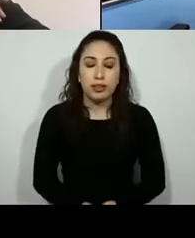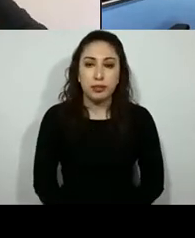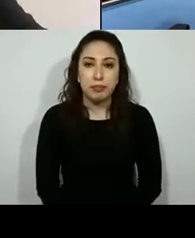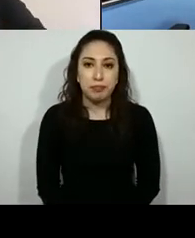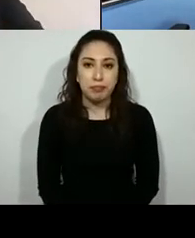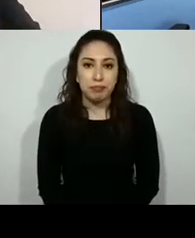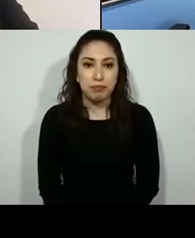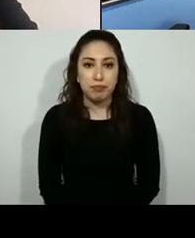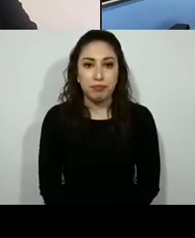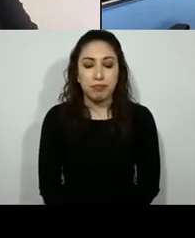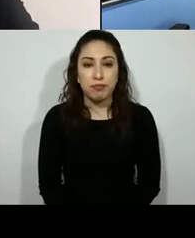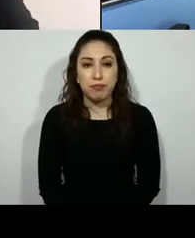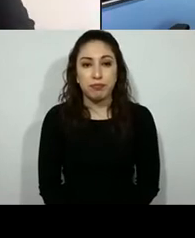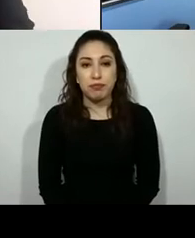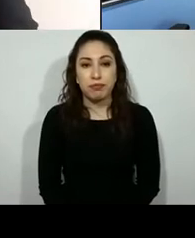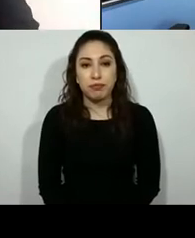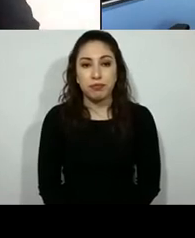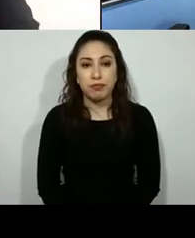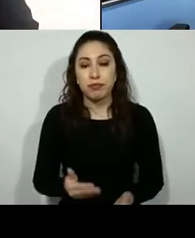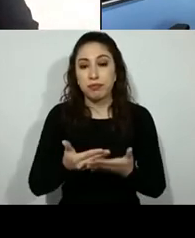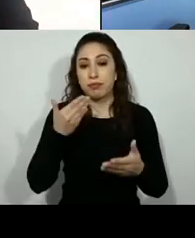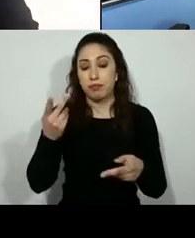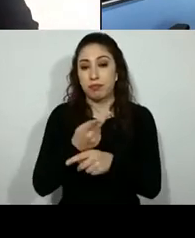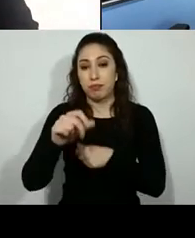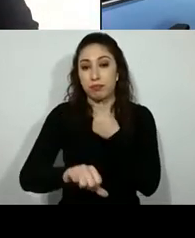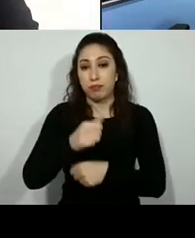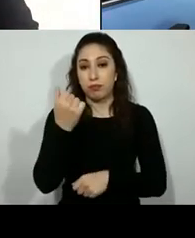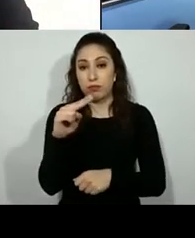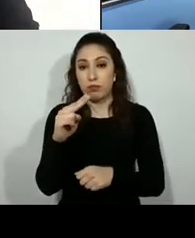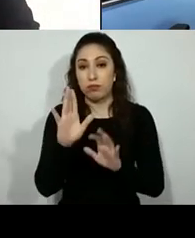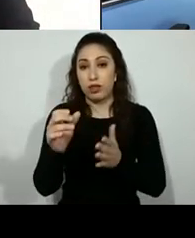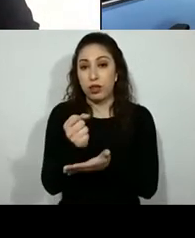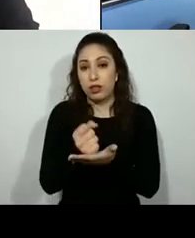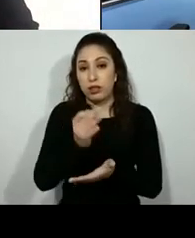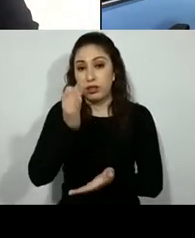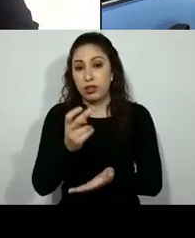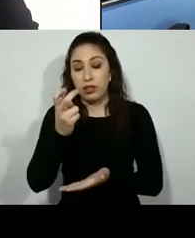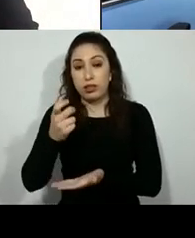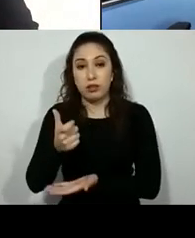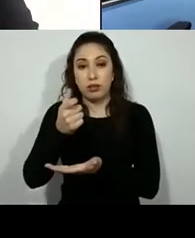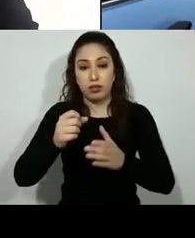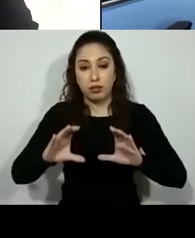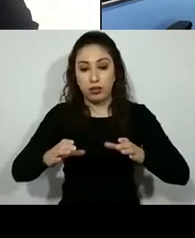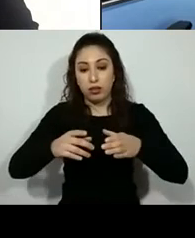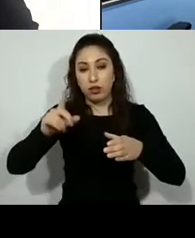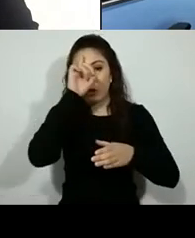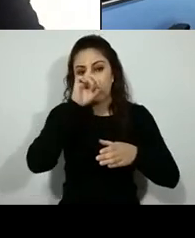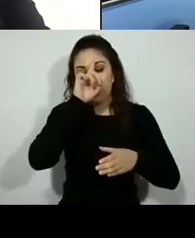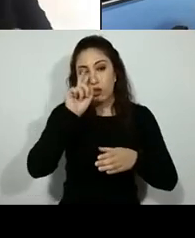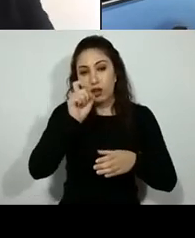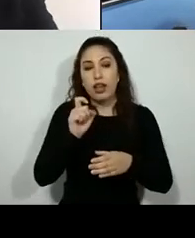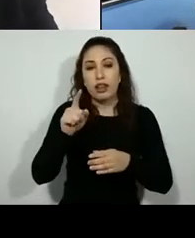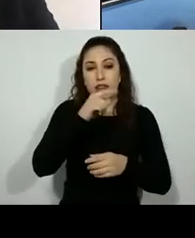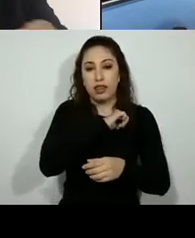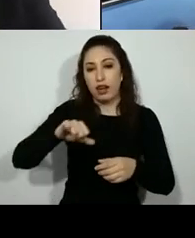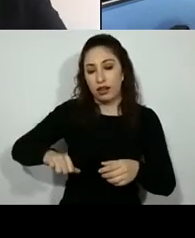Presupuesto que fue aprobado el 11 de noviembre pasado en el Consejo de la Alcaldía. Aprovecho para